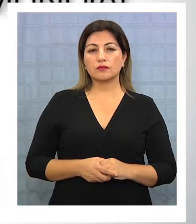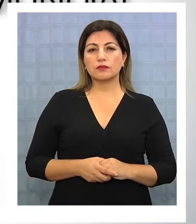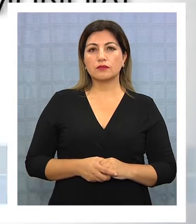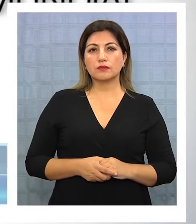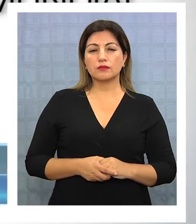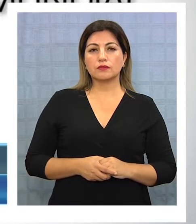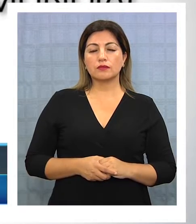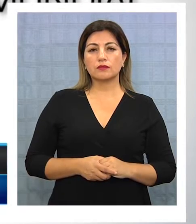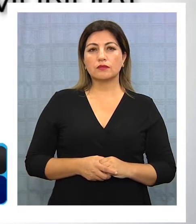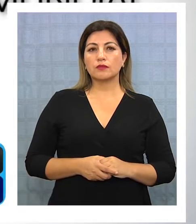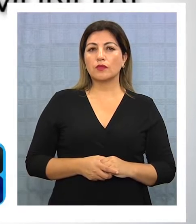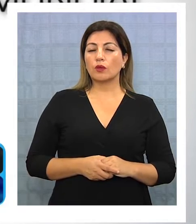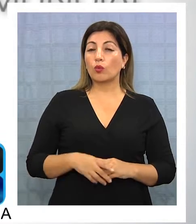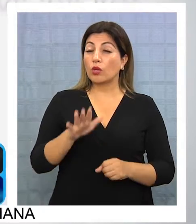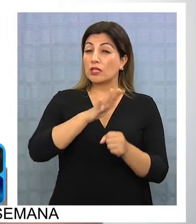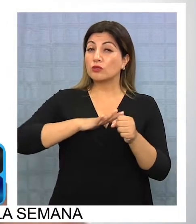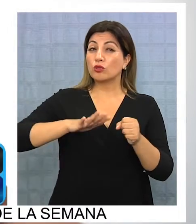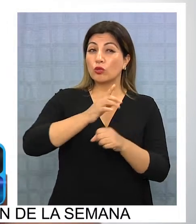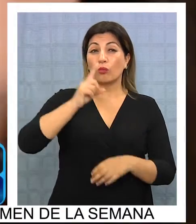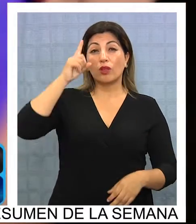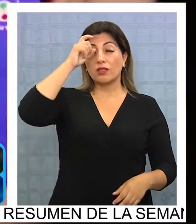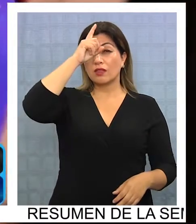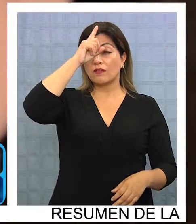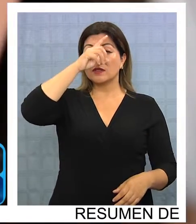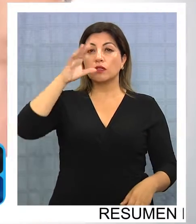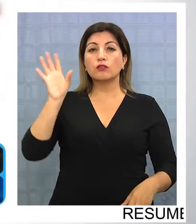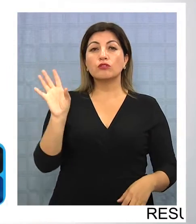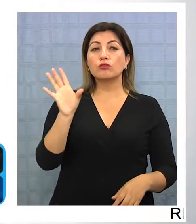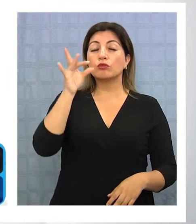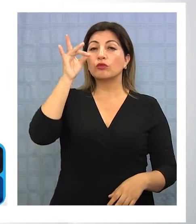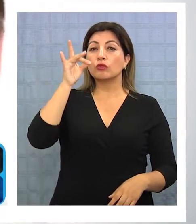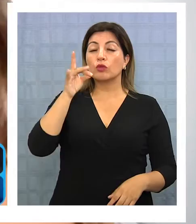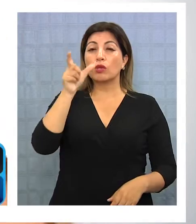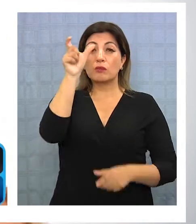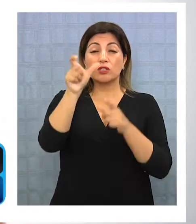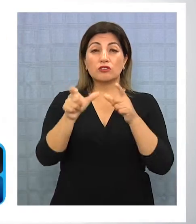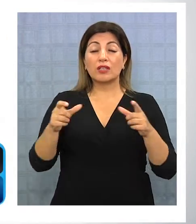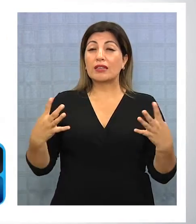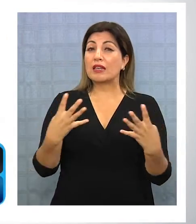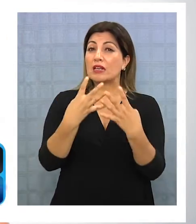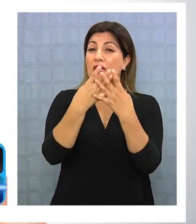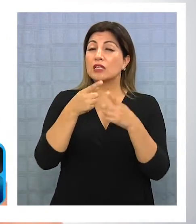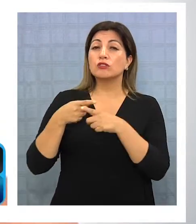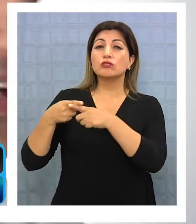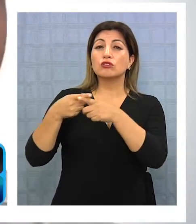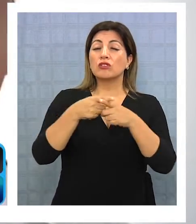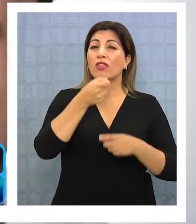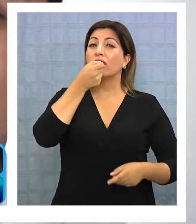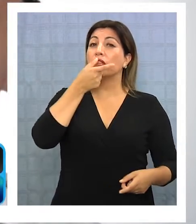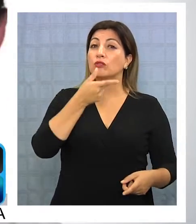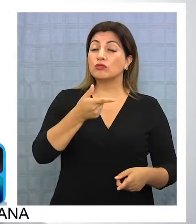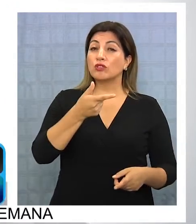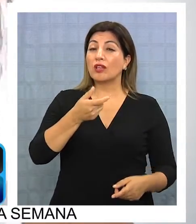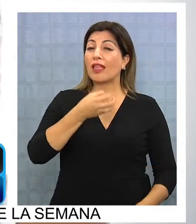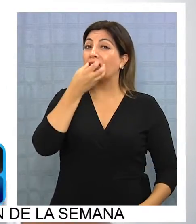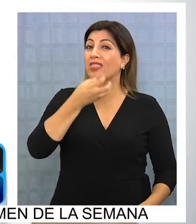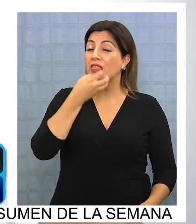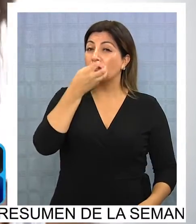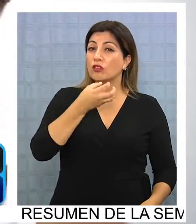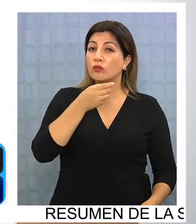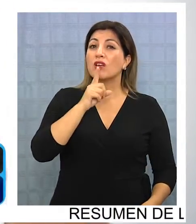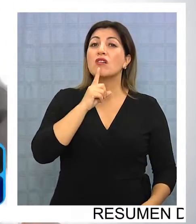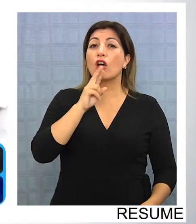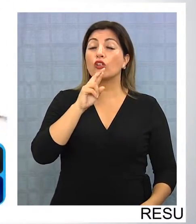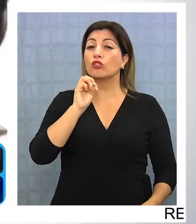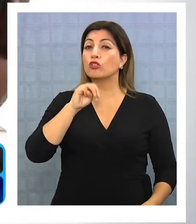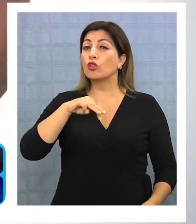una compleja situación quedó al descubierto luego que usuarios mediante redes sociales denunciaron que la empresa de idiomas tronwell se estarã a